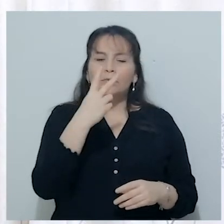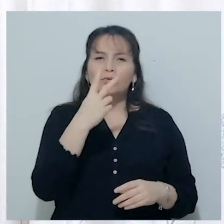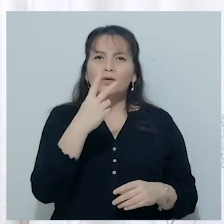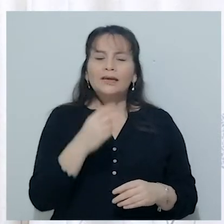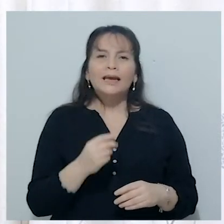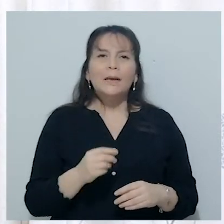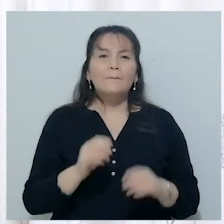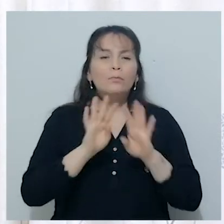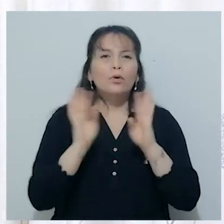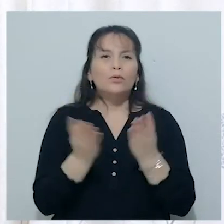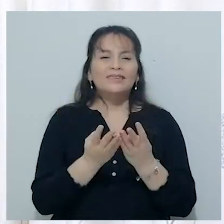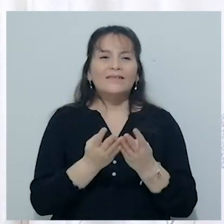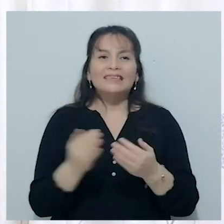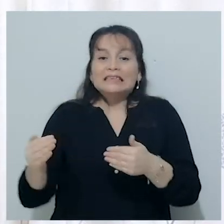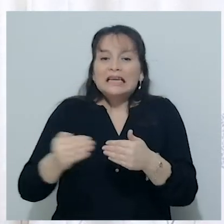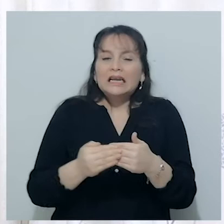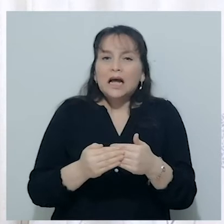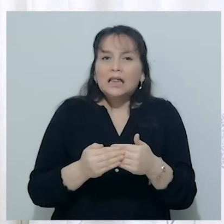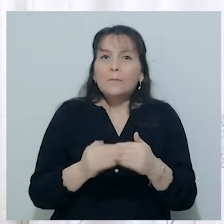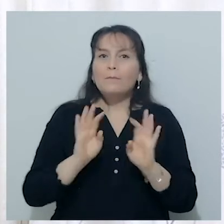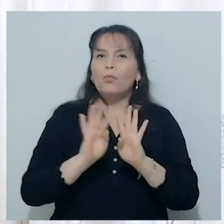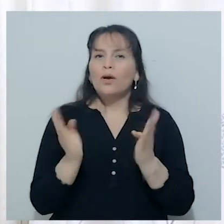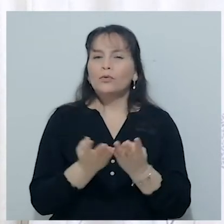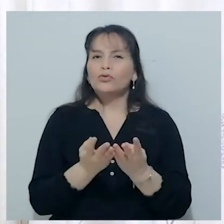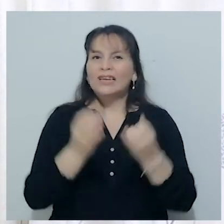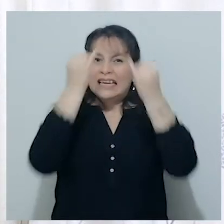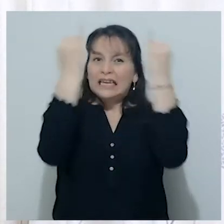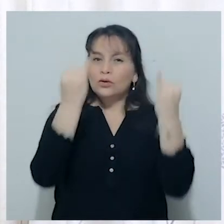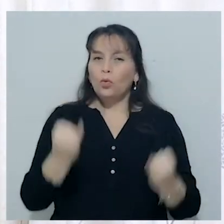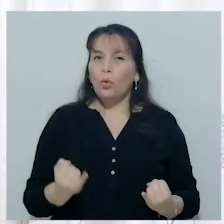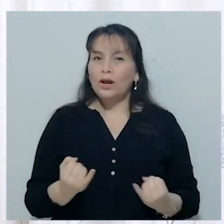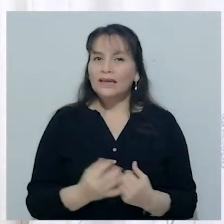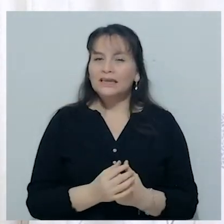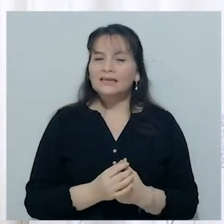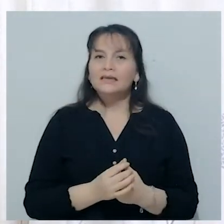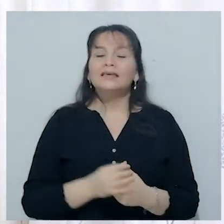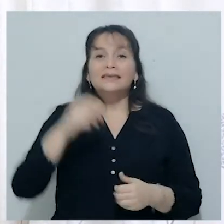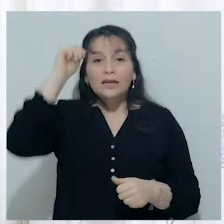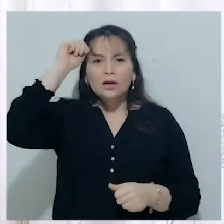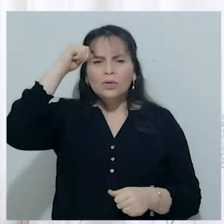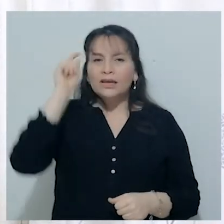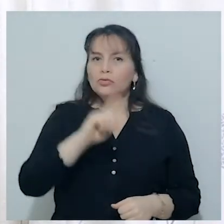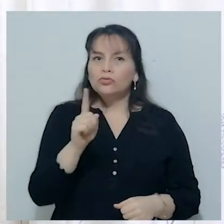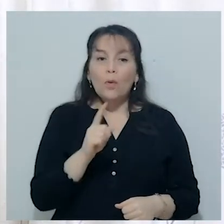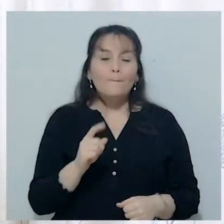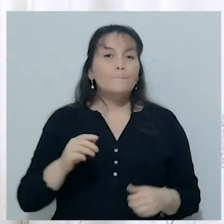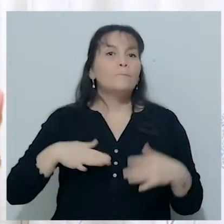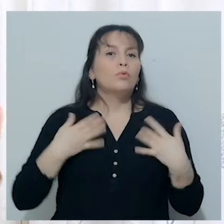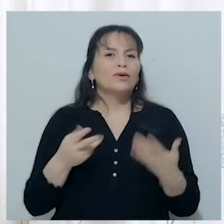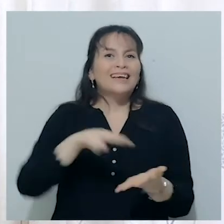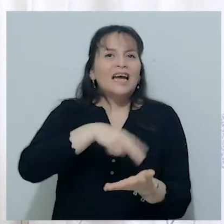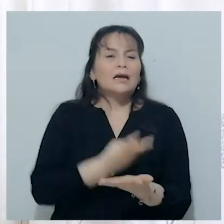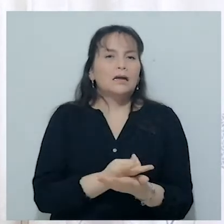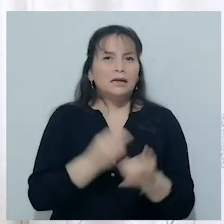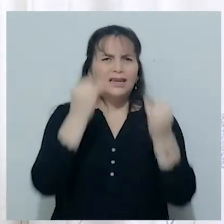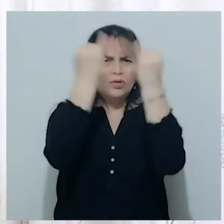deuteronomista. En vista que el pueblo de Israel estaba cercano a pueblos idólatras, se les recuerda